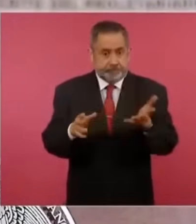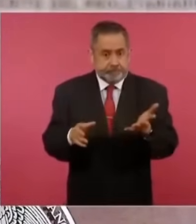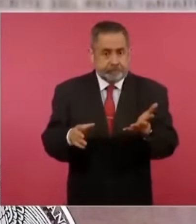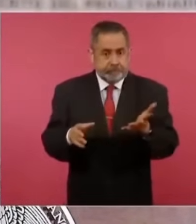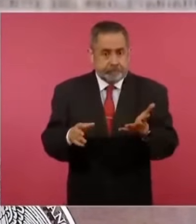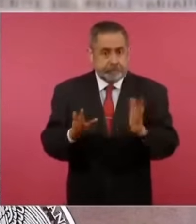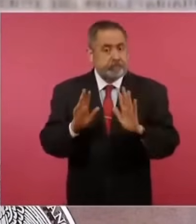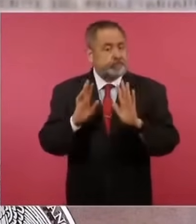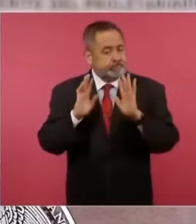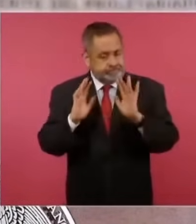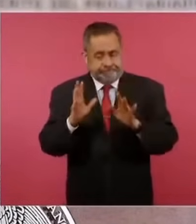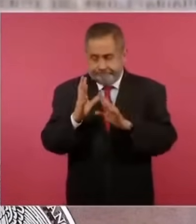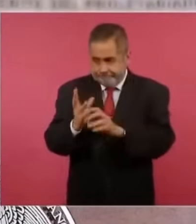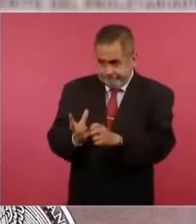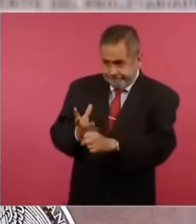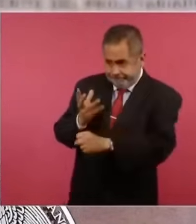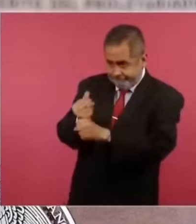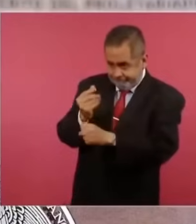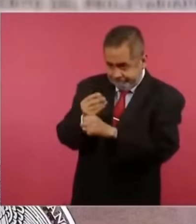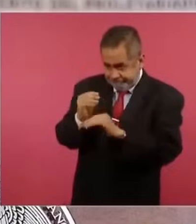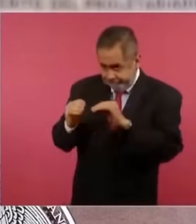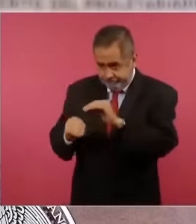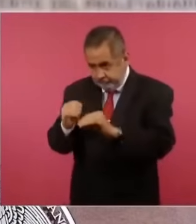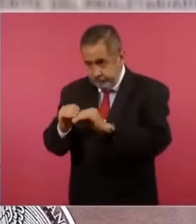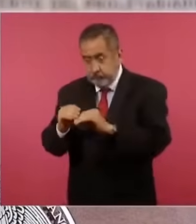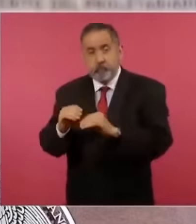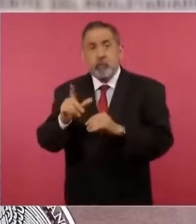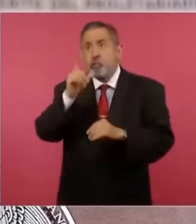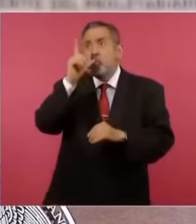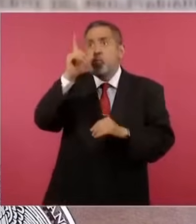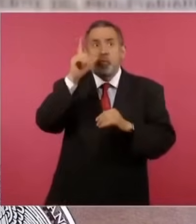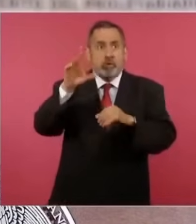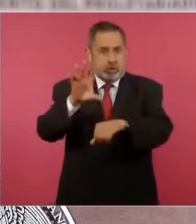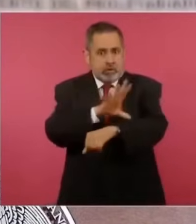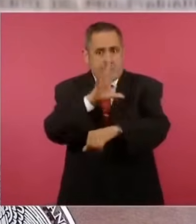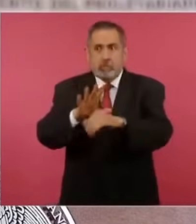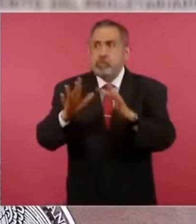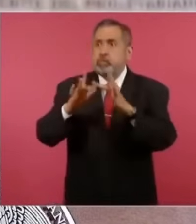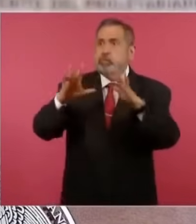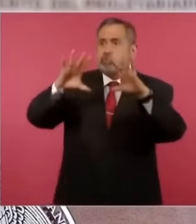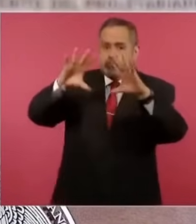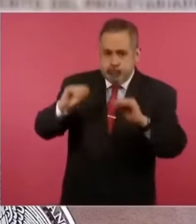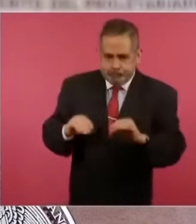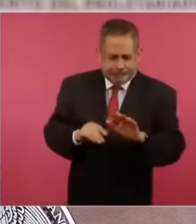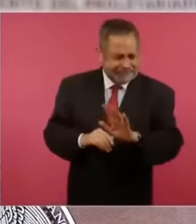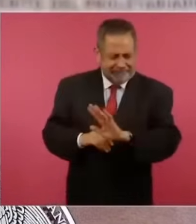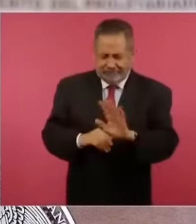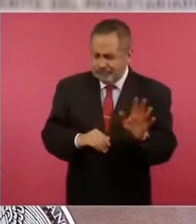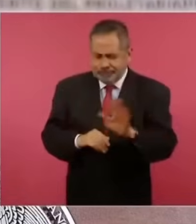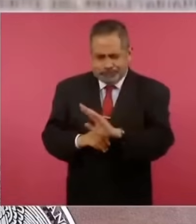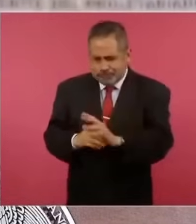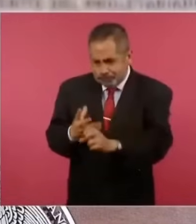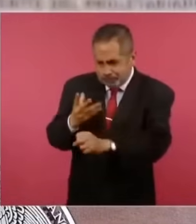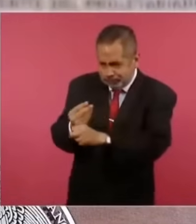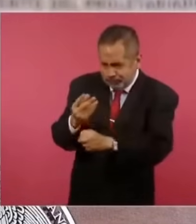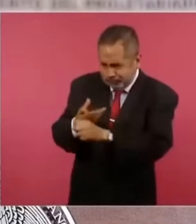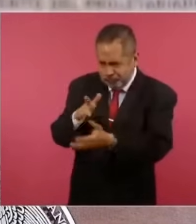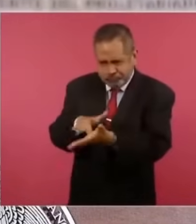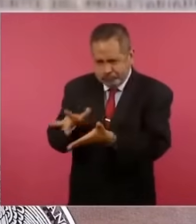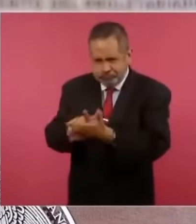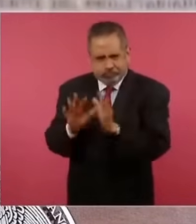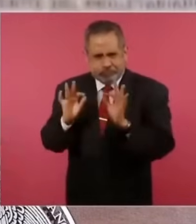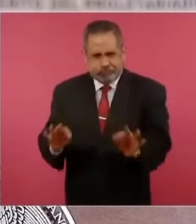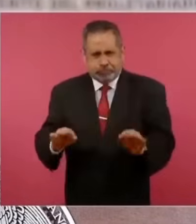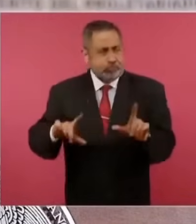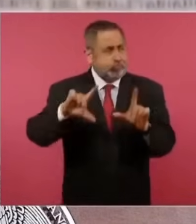respaldo para garantizar que ya no haya cortes de energía eléctrica en ningún momento y en ningún